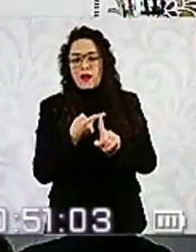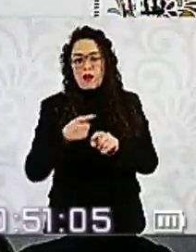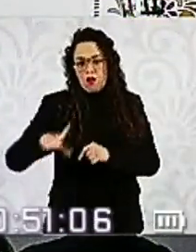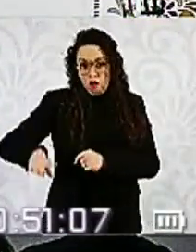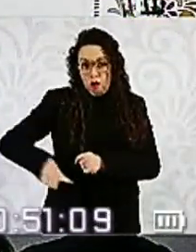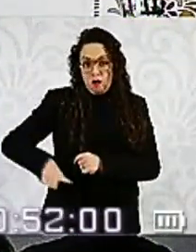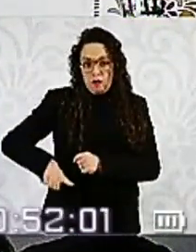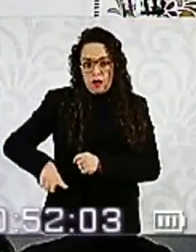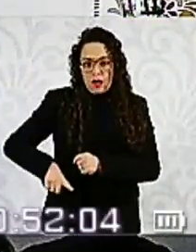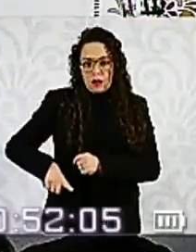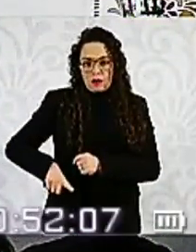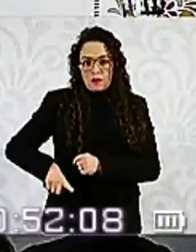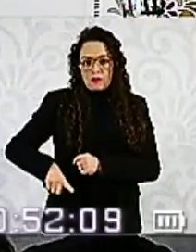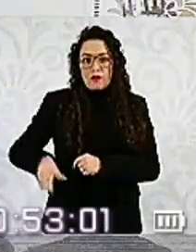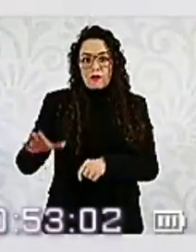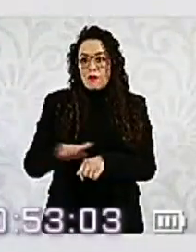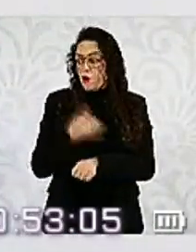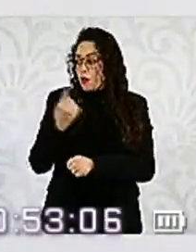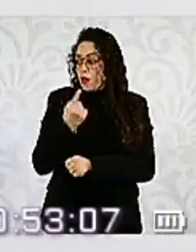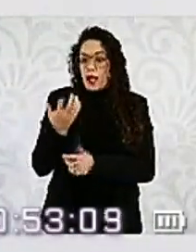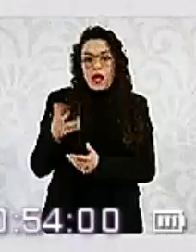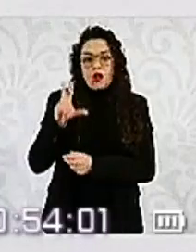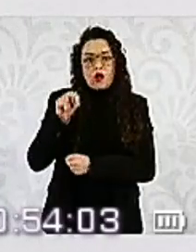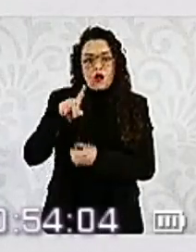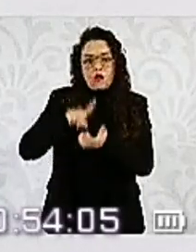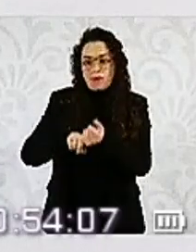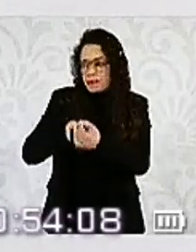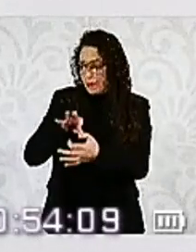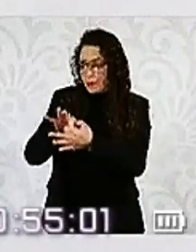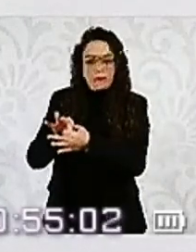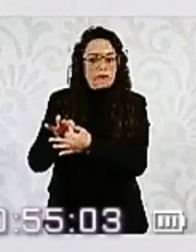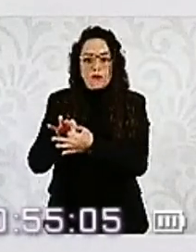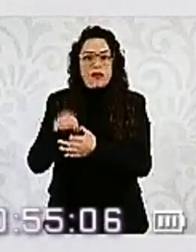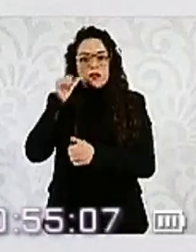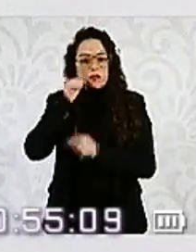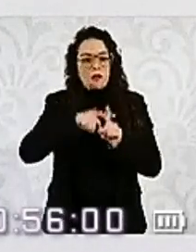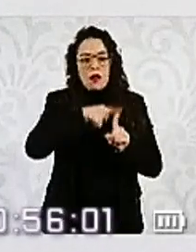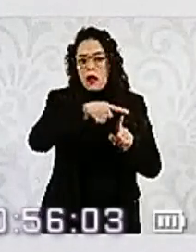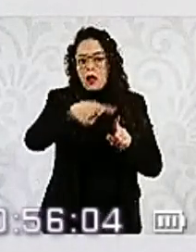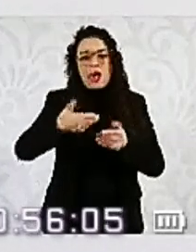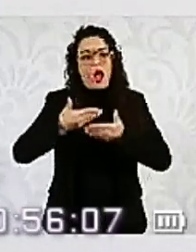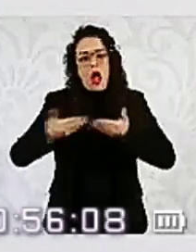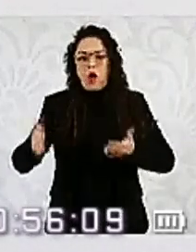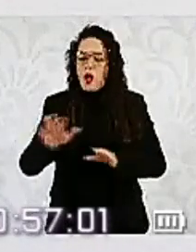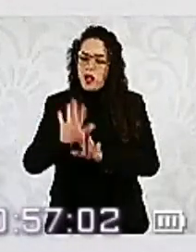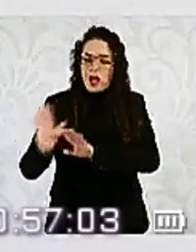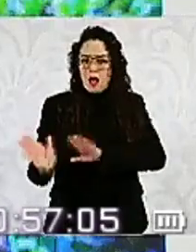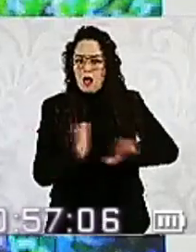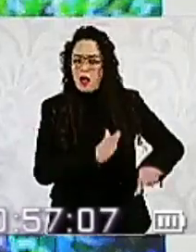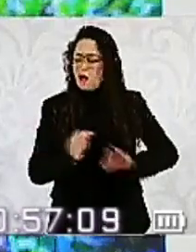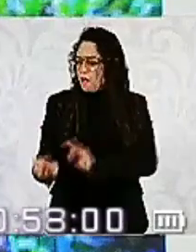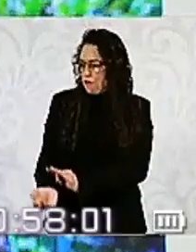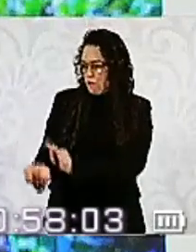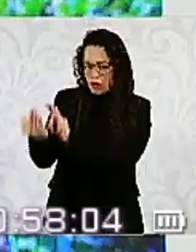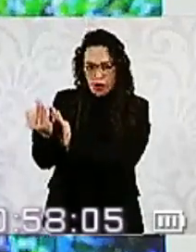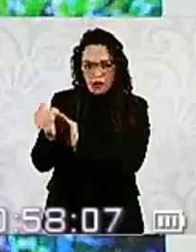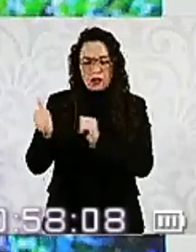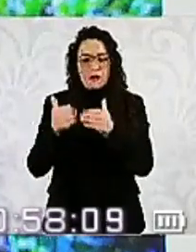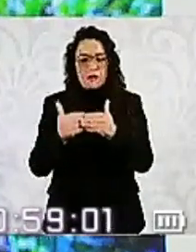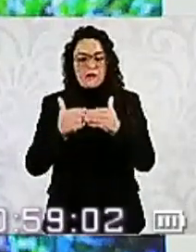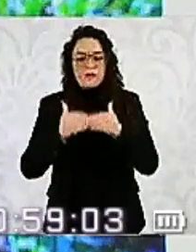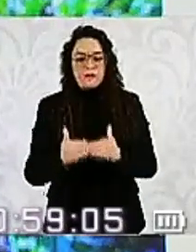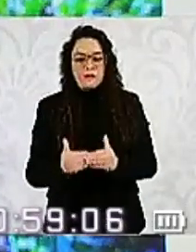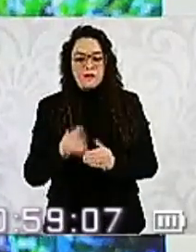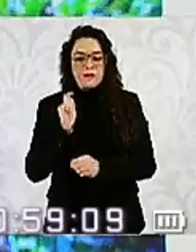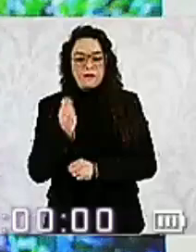de hemodinamia, pues ahora tiene que hacerlo. Y luego la otra es trabajar también en ruedas de negocios de